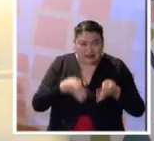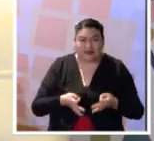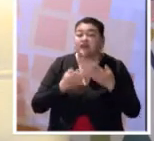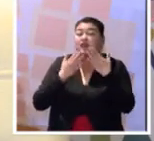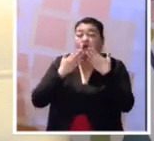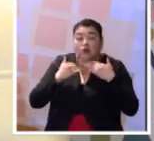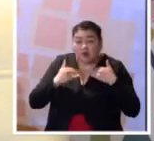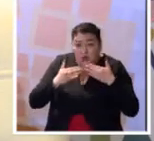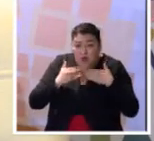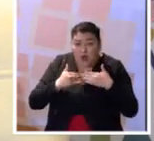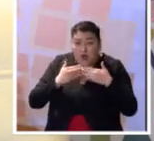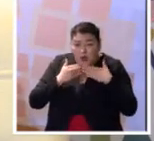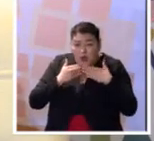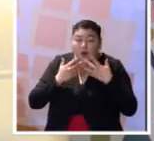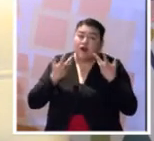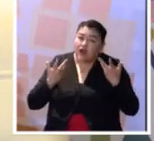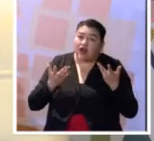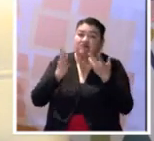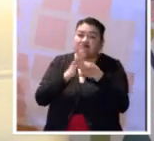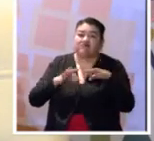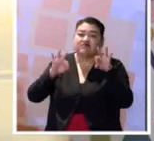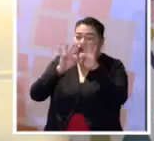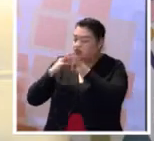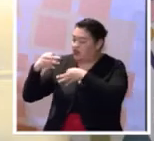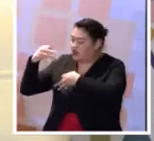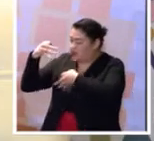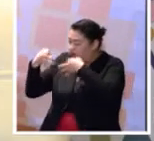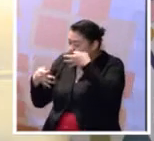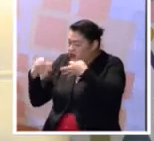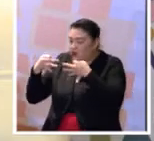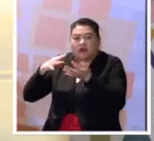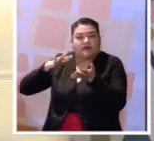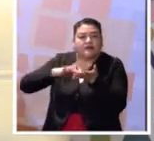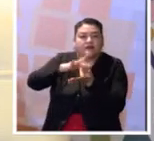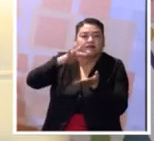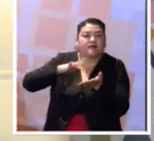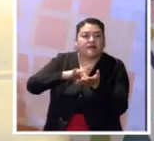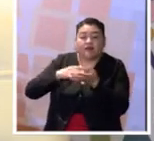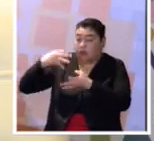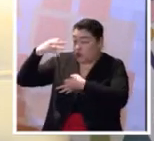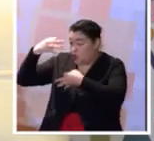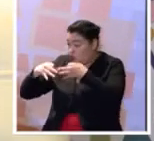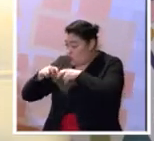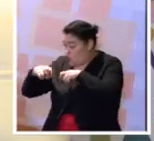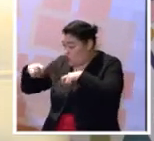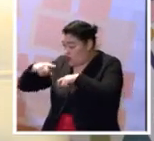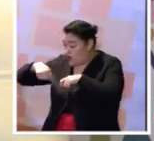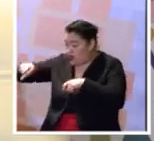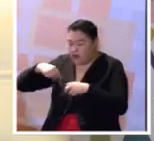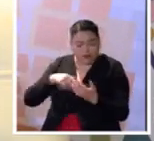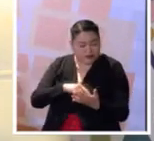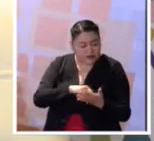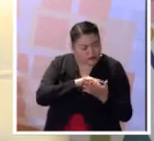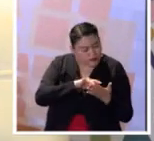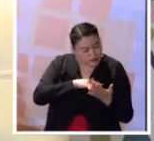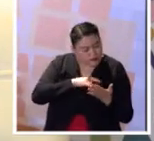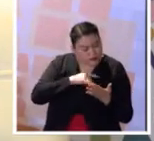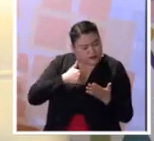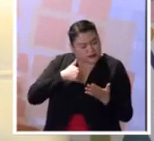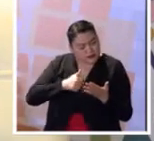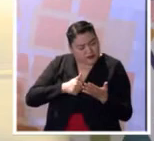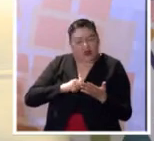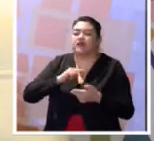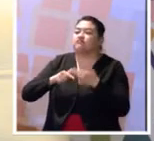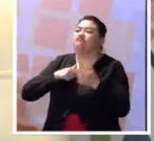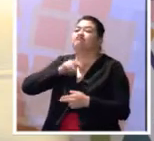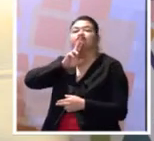una convencida, que la participación de los jueces es vital, porque son ellos quienes tienen que interpretar la norma en el marco del derecho de